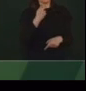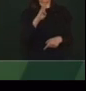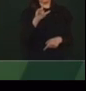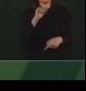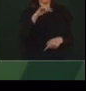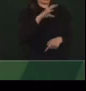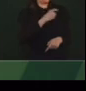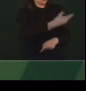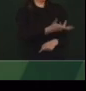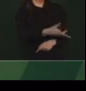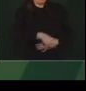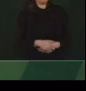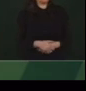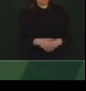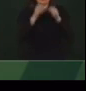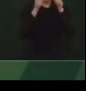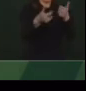¿Por qué